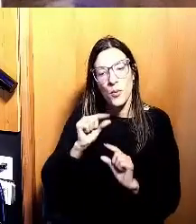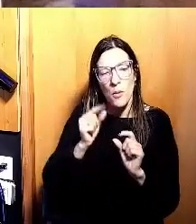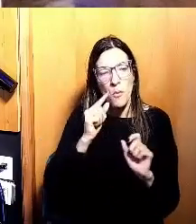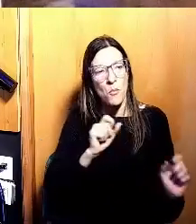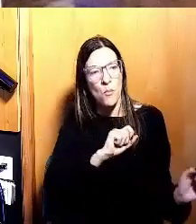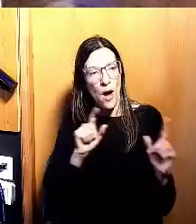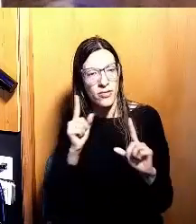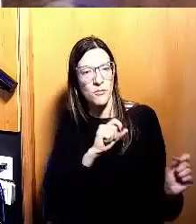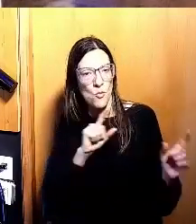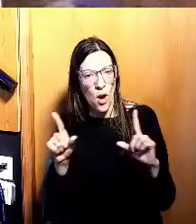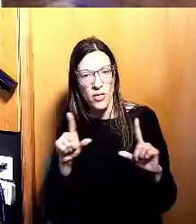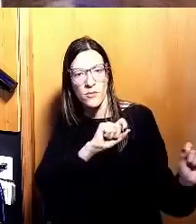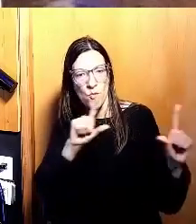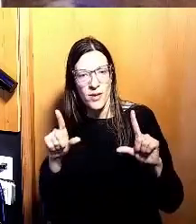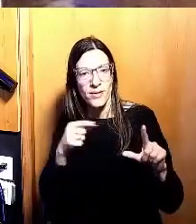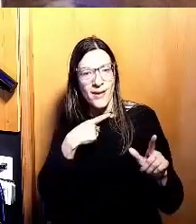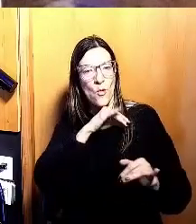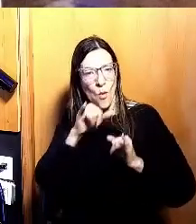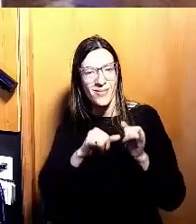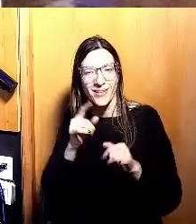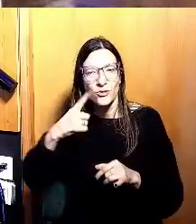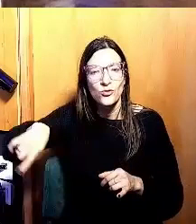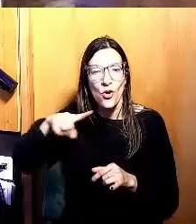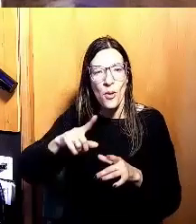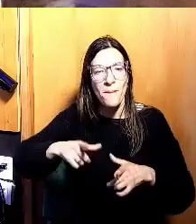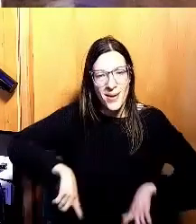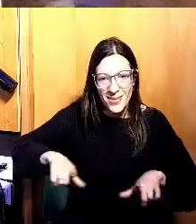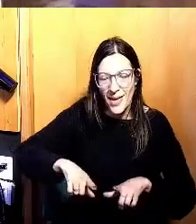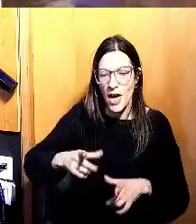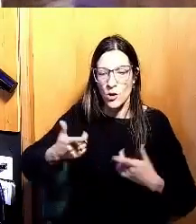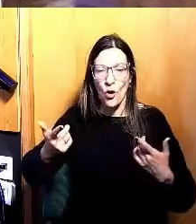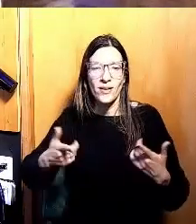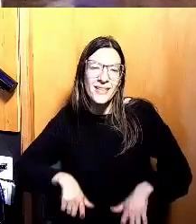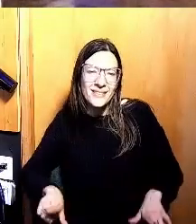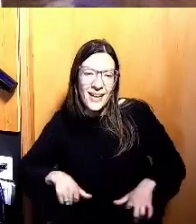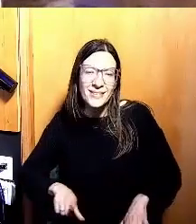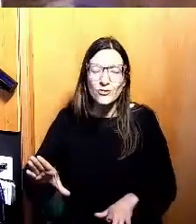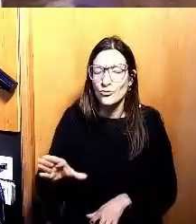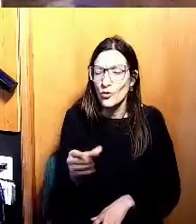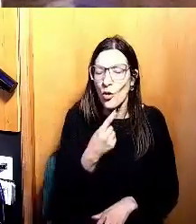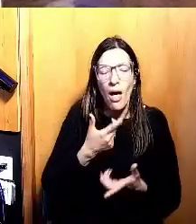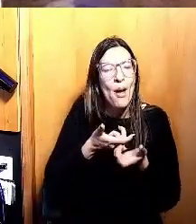mostrando también cuentan con el apoyo de ministerios, intendencias y demás.